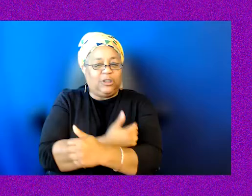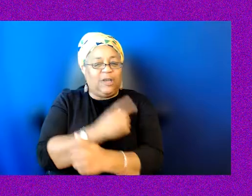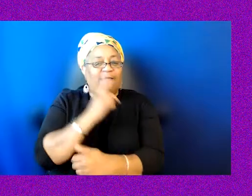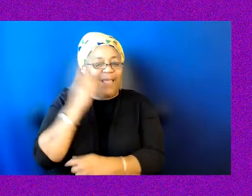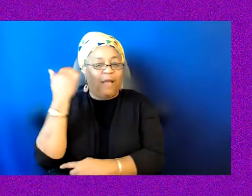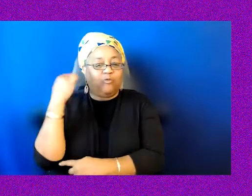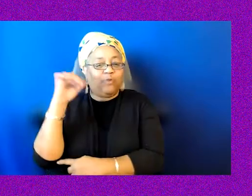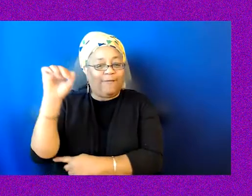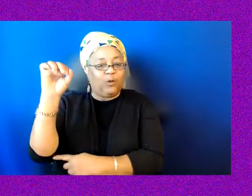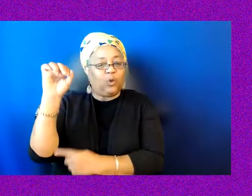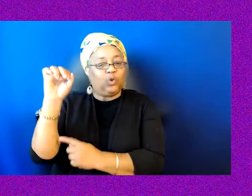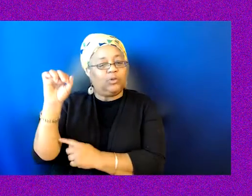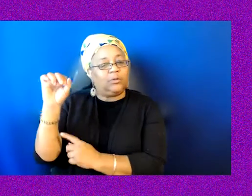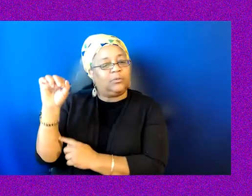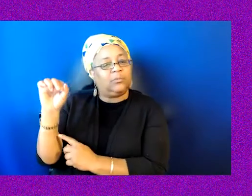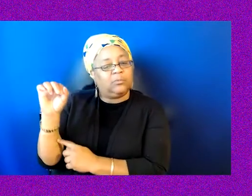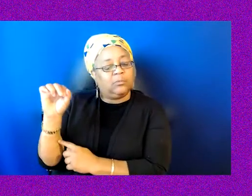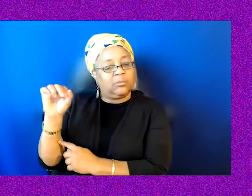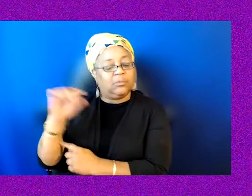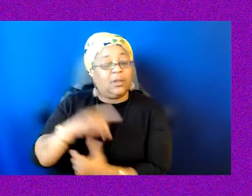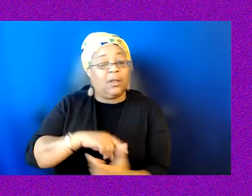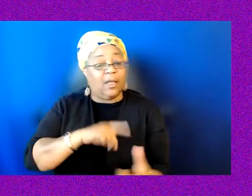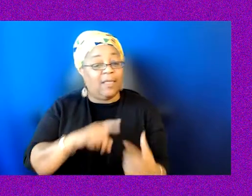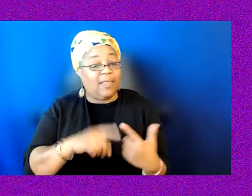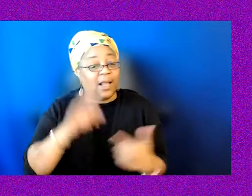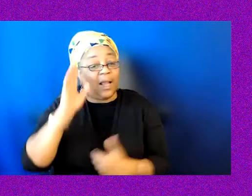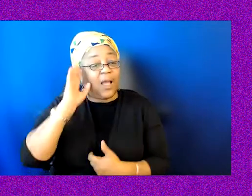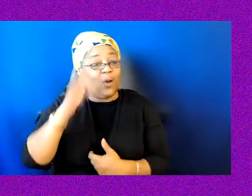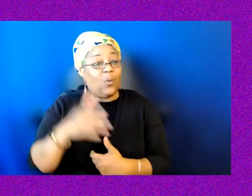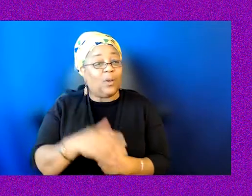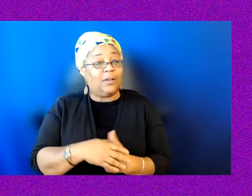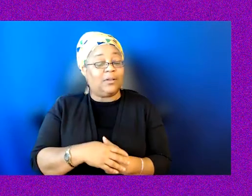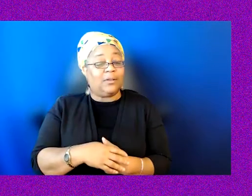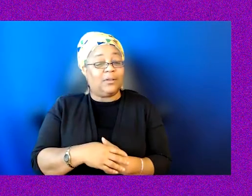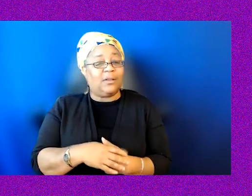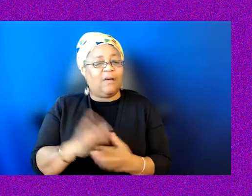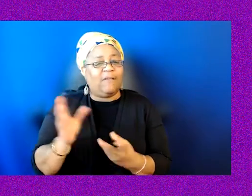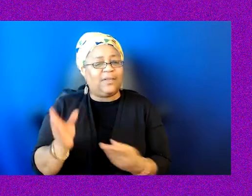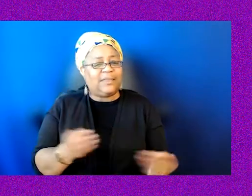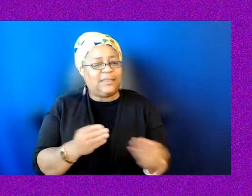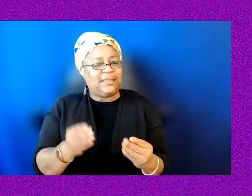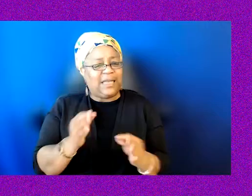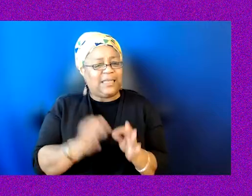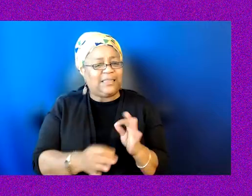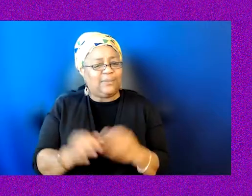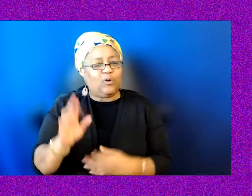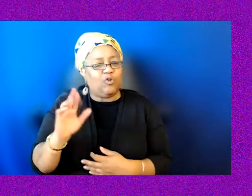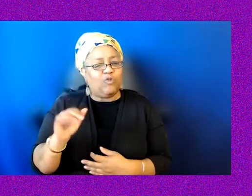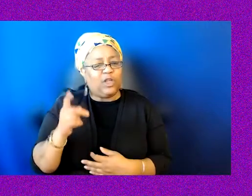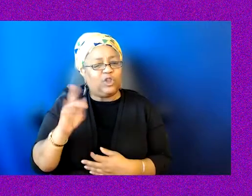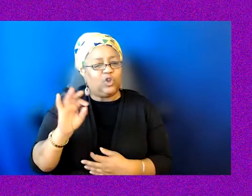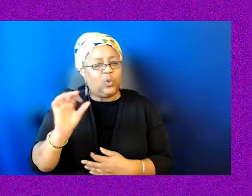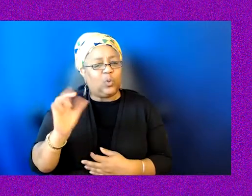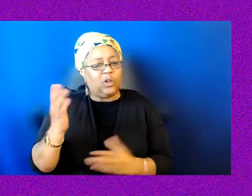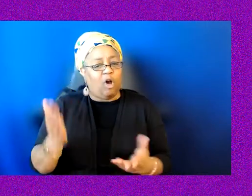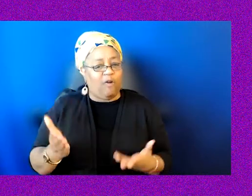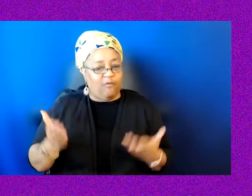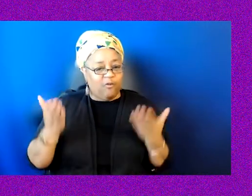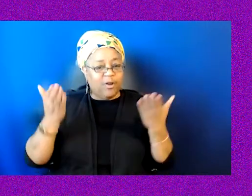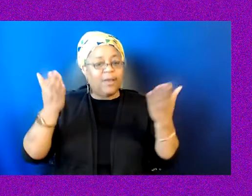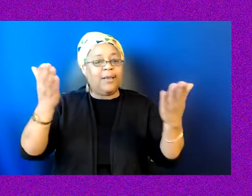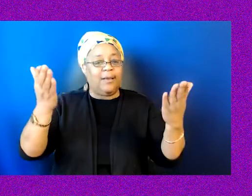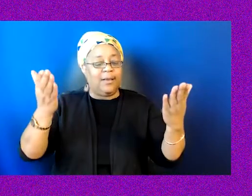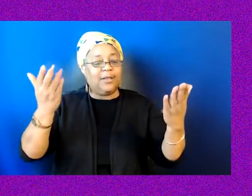la energía de la revolución. Y después voy a facilitar un ritual de